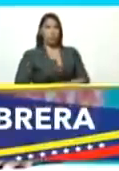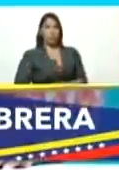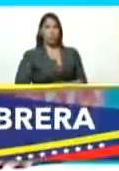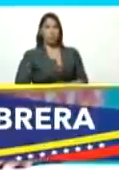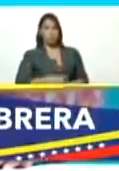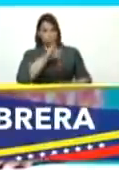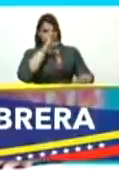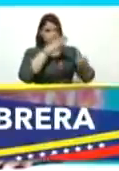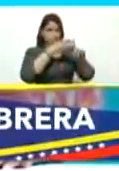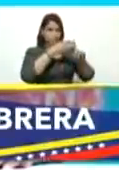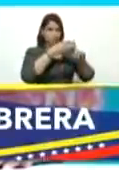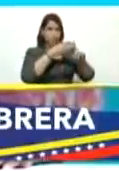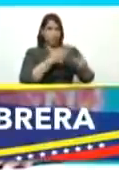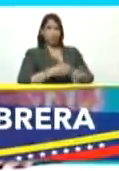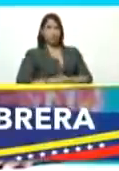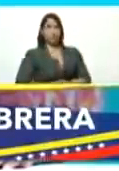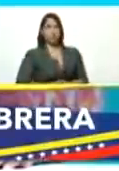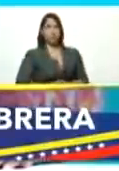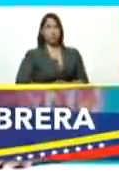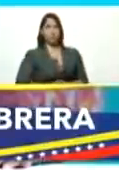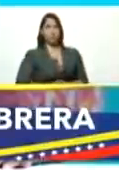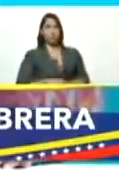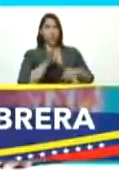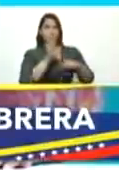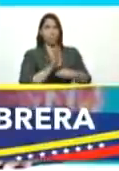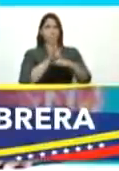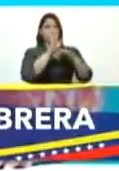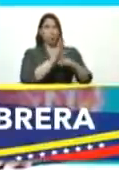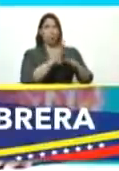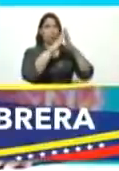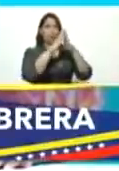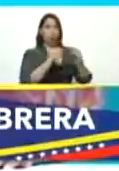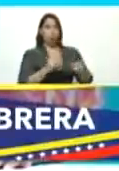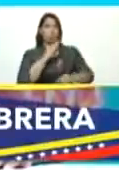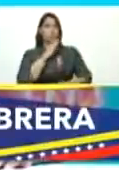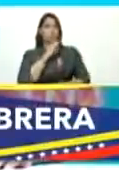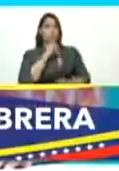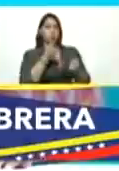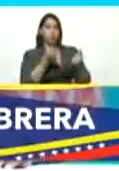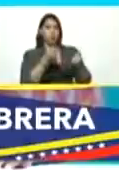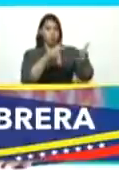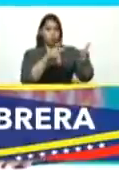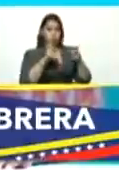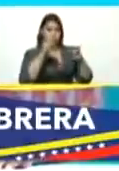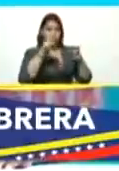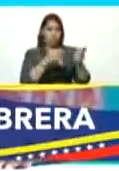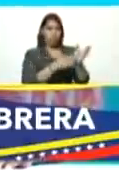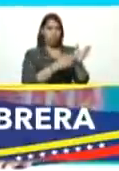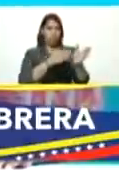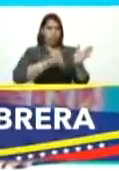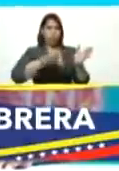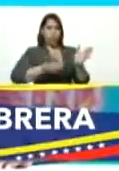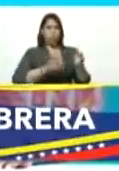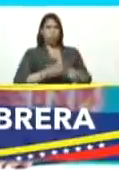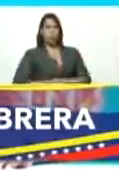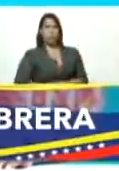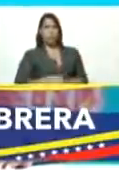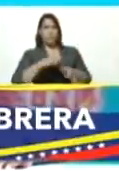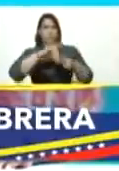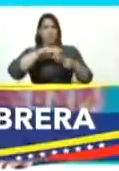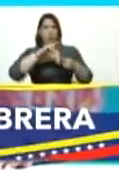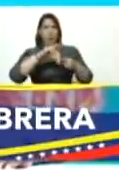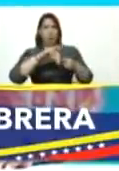y gracia la protección de todos los fondos sobre todo los pensionados en cripto